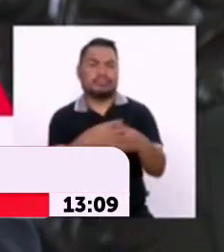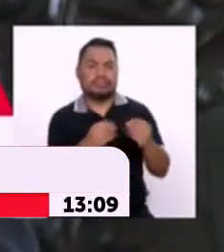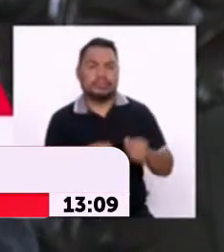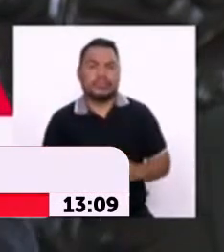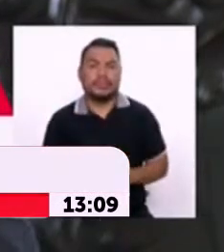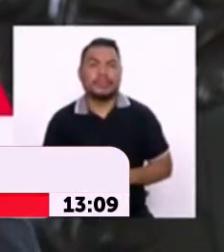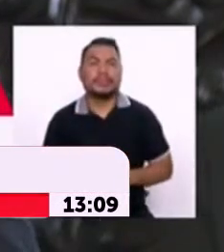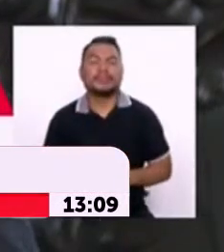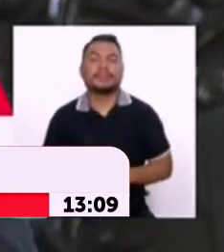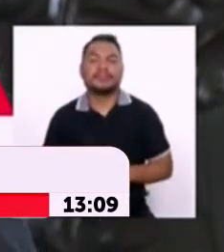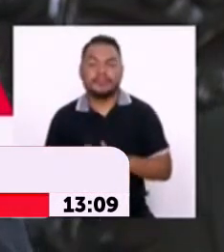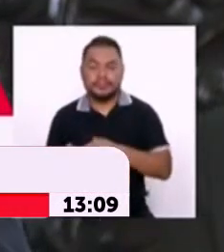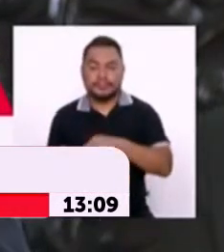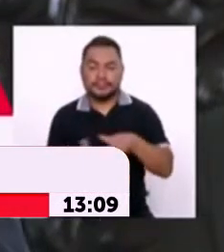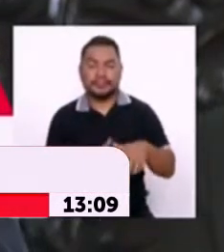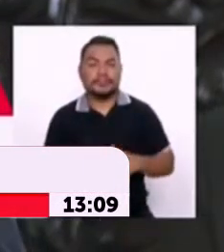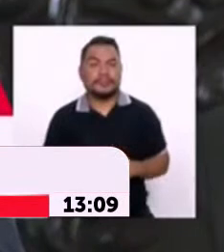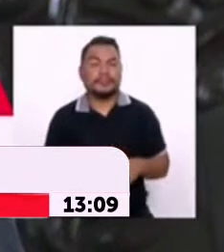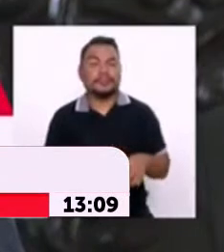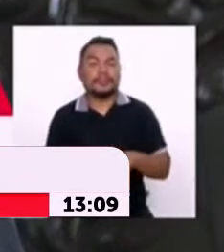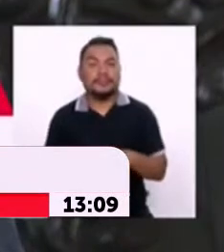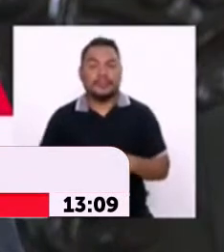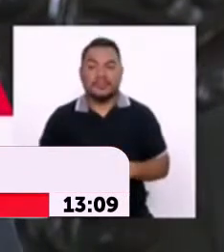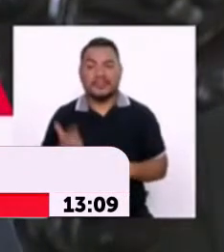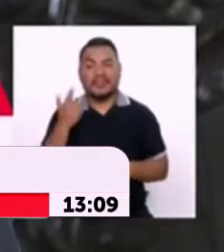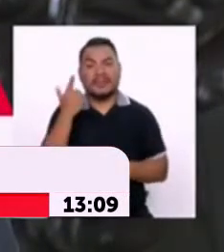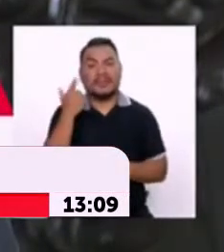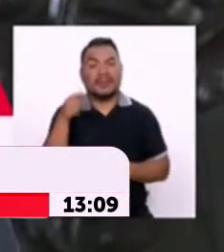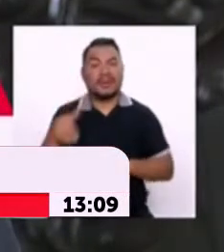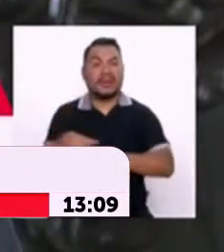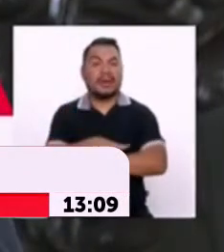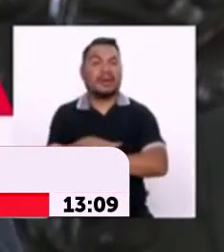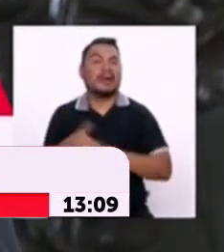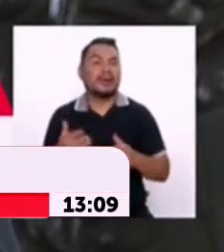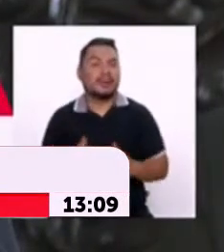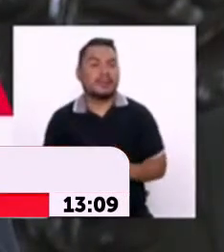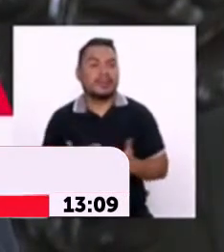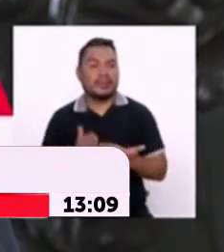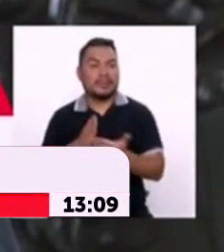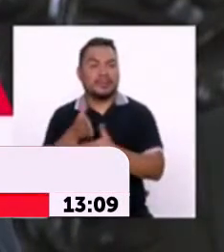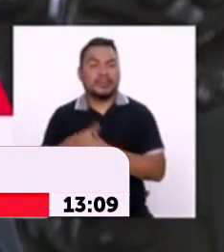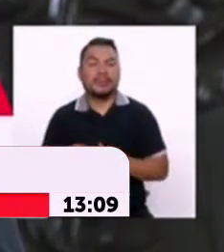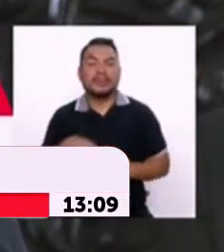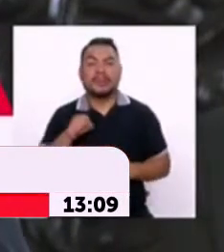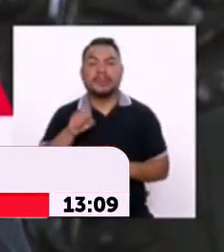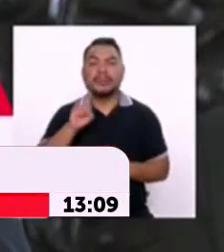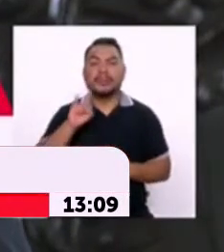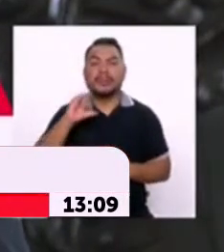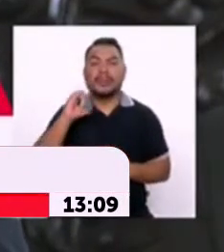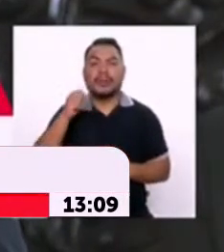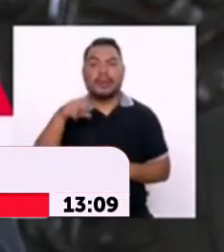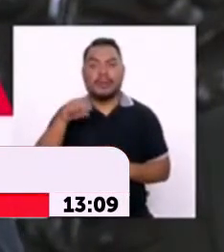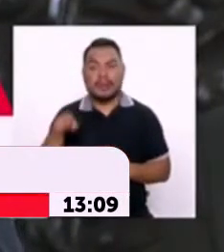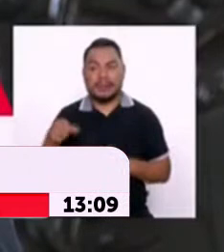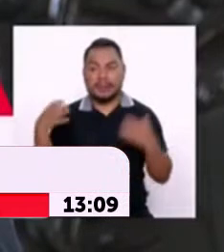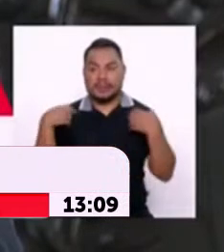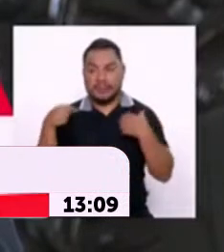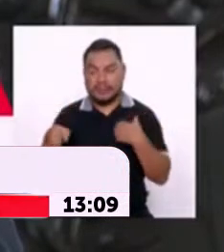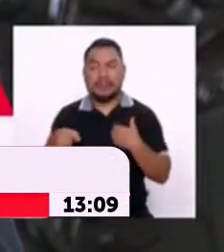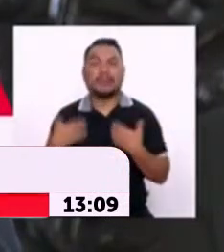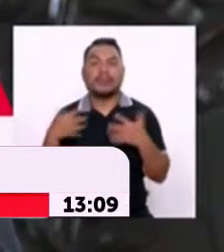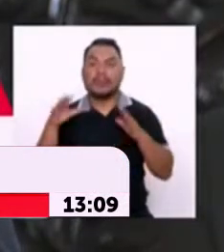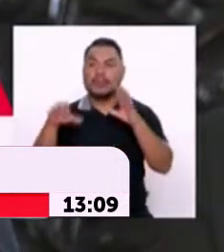Retiro de armas de fuego de las calles. A través de la SUCAMEC se ha